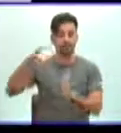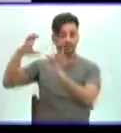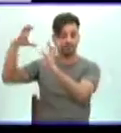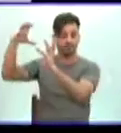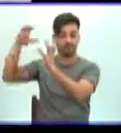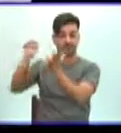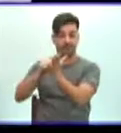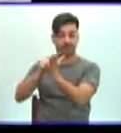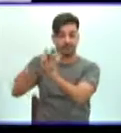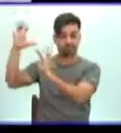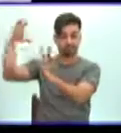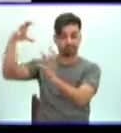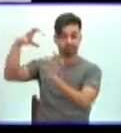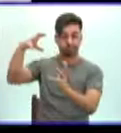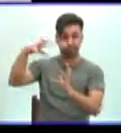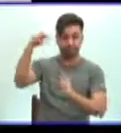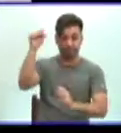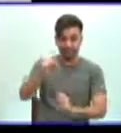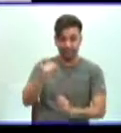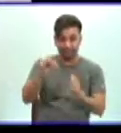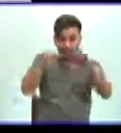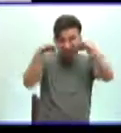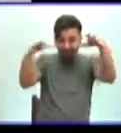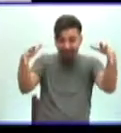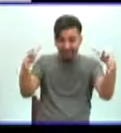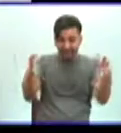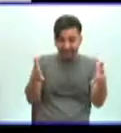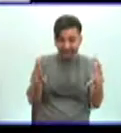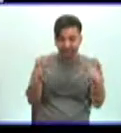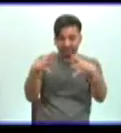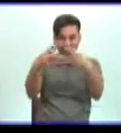con la mesosfera se destruyen desprendiendo un halo de luz.